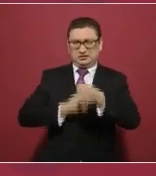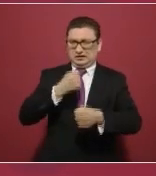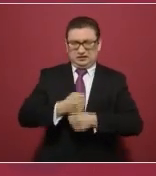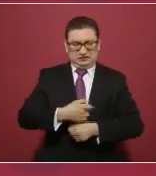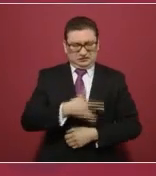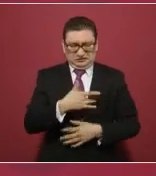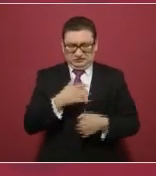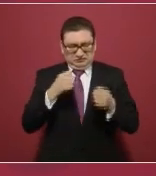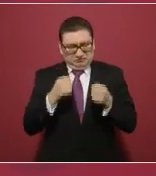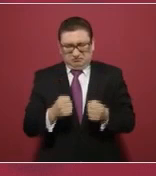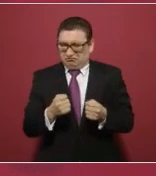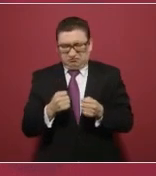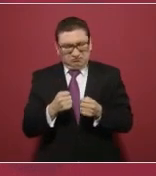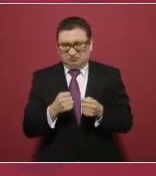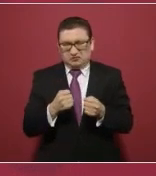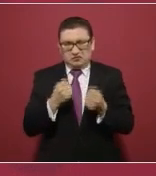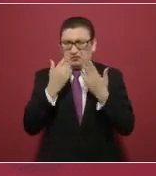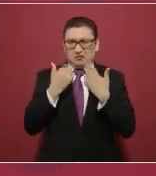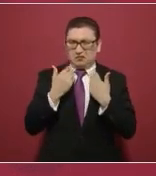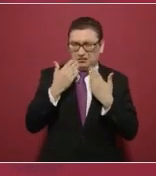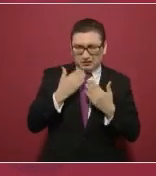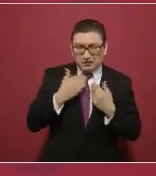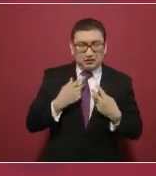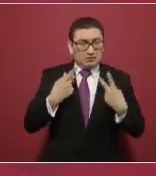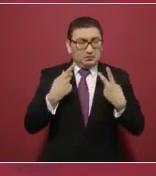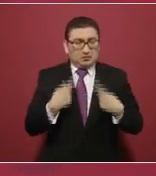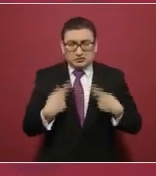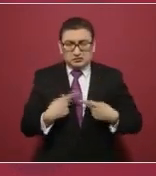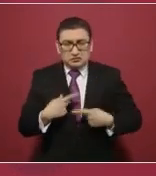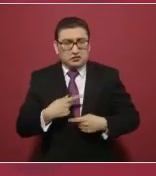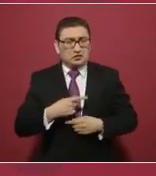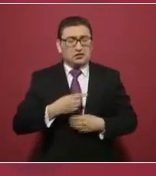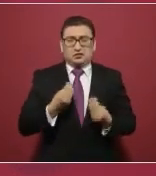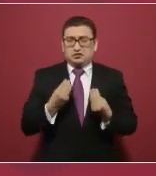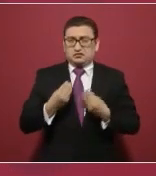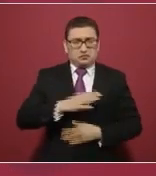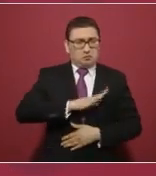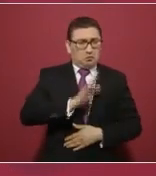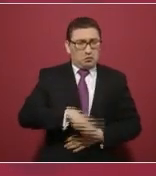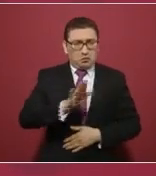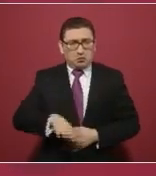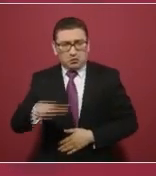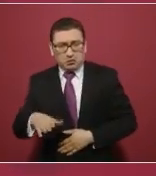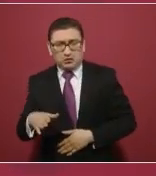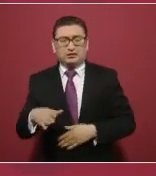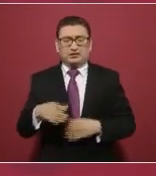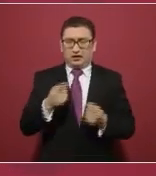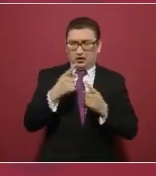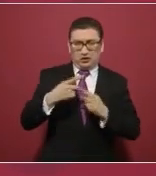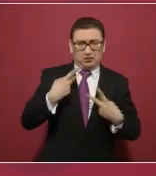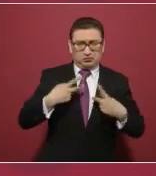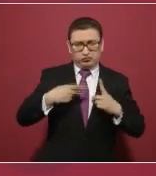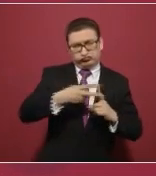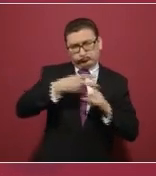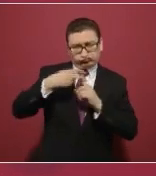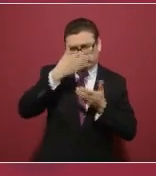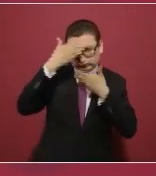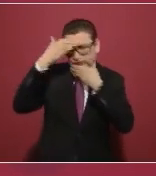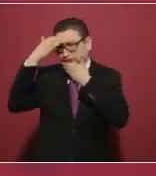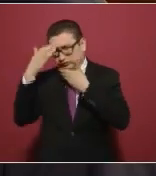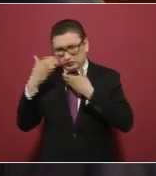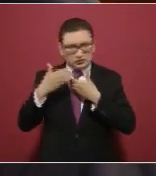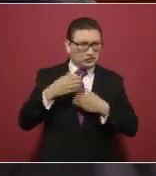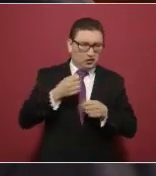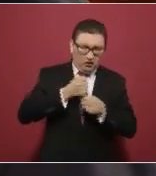creciente, cuyo costo en vidas humanas, desaparecidos, tortura, violaciones y severo quebranto del